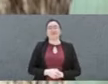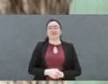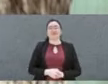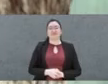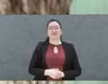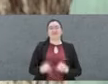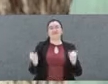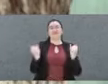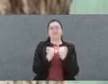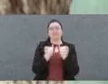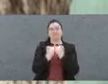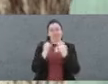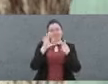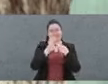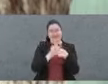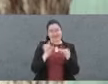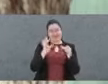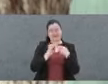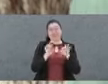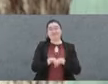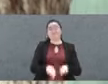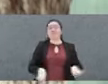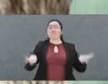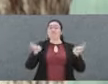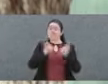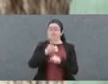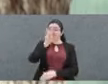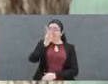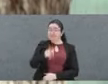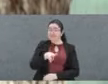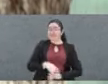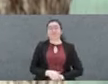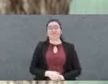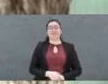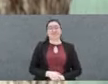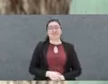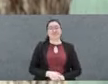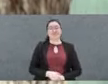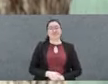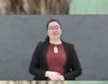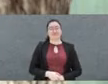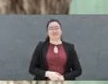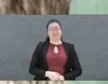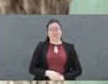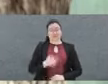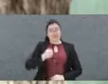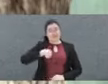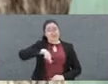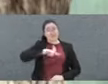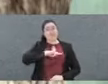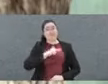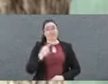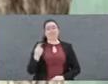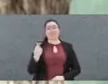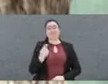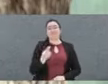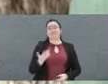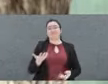también comentarles, porque es importante, que tenemos que